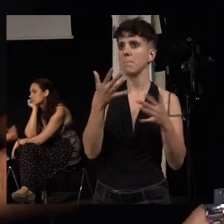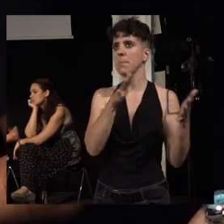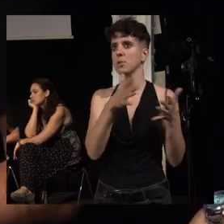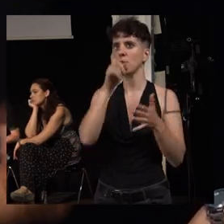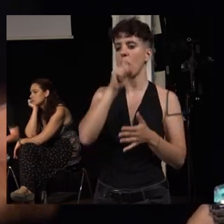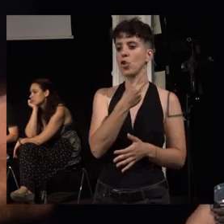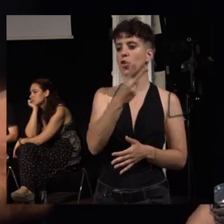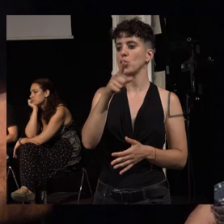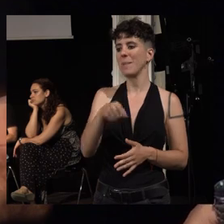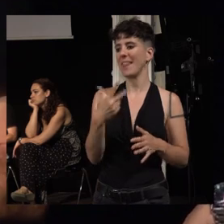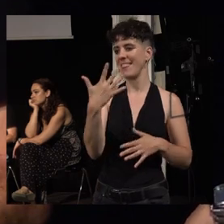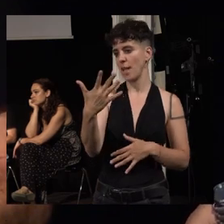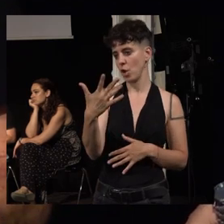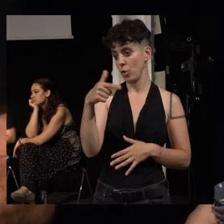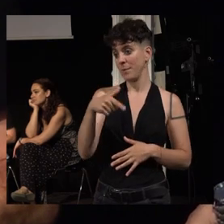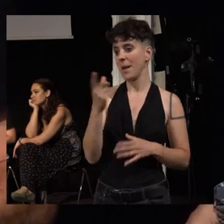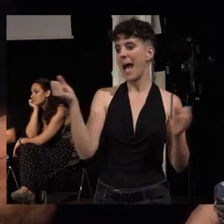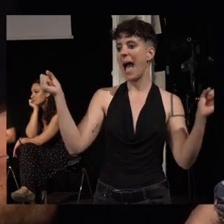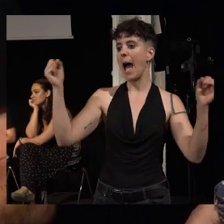fatídica fecha donde se aprobó